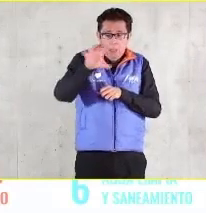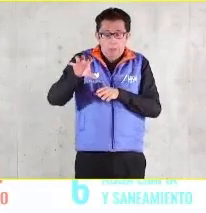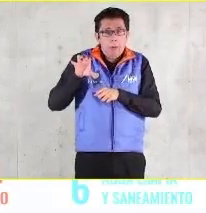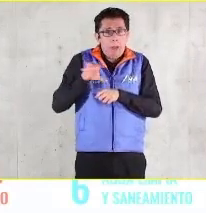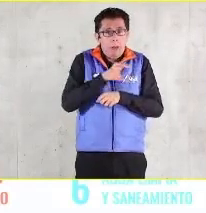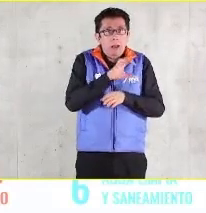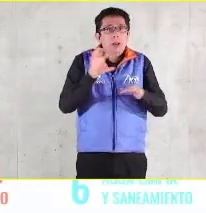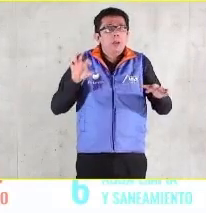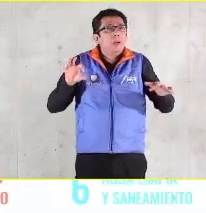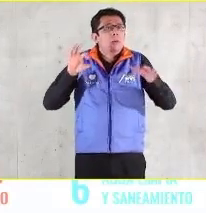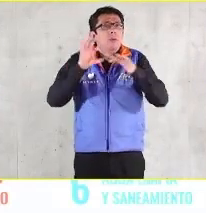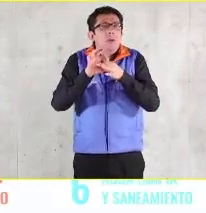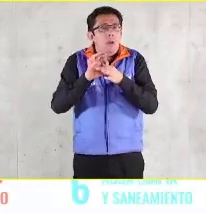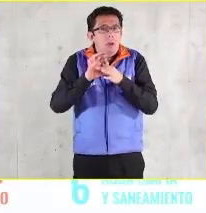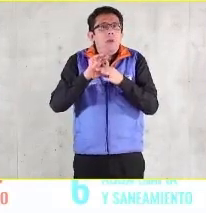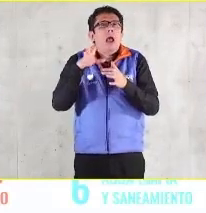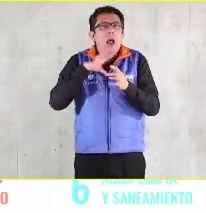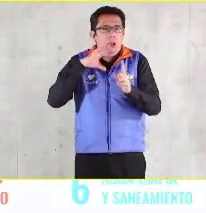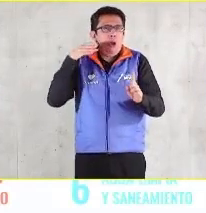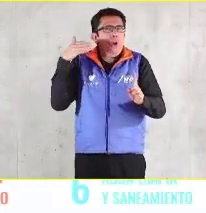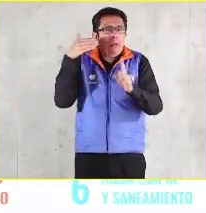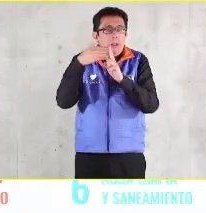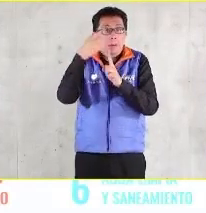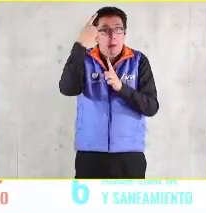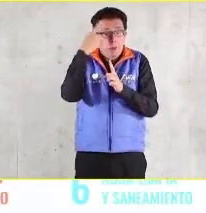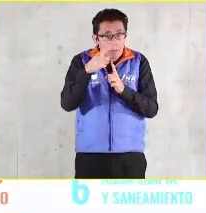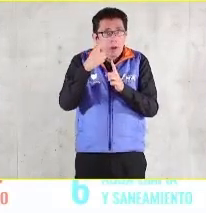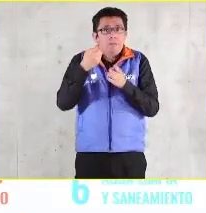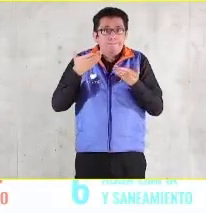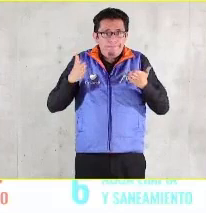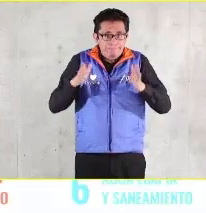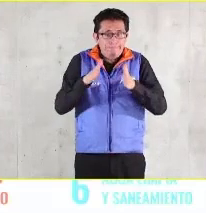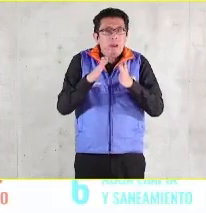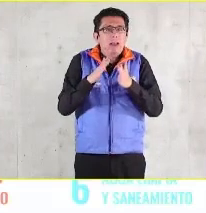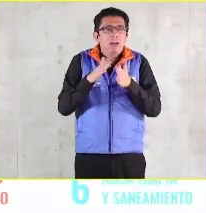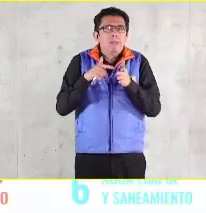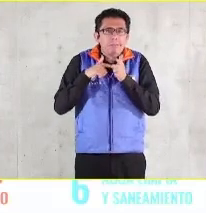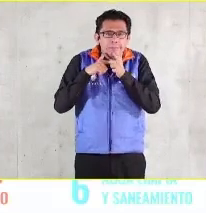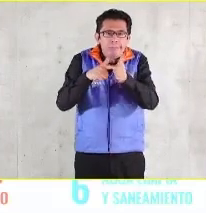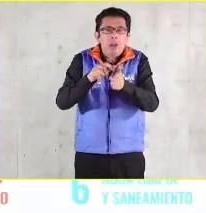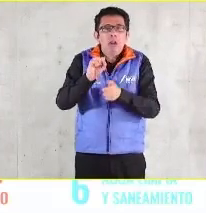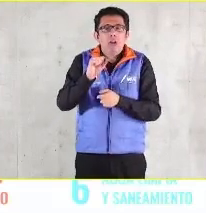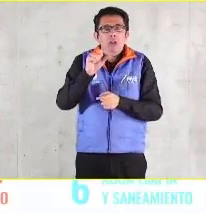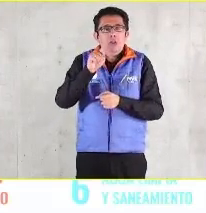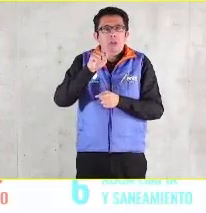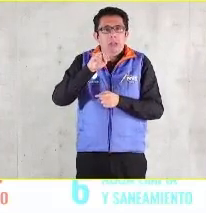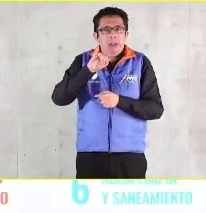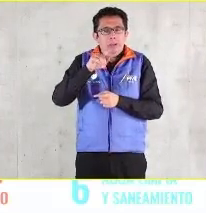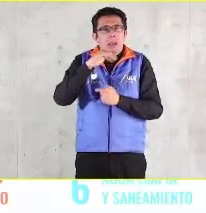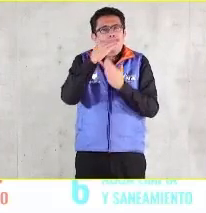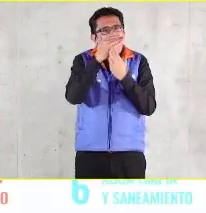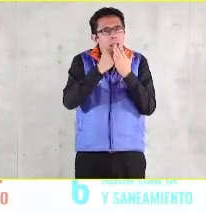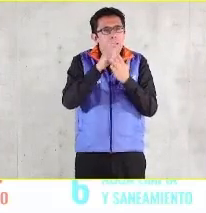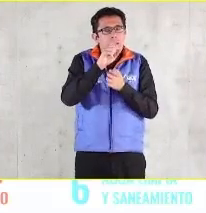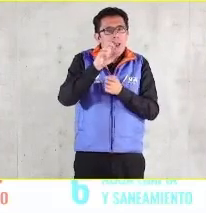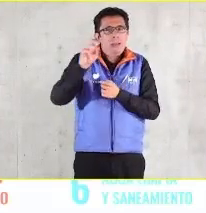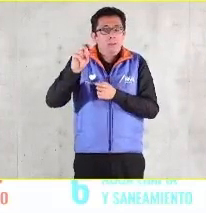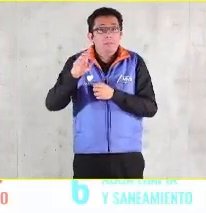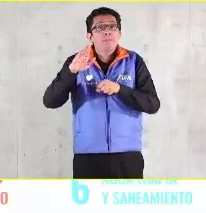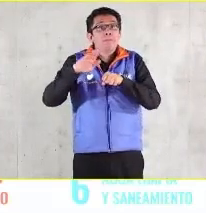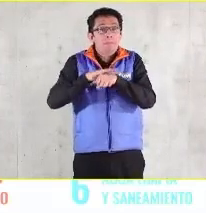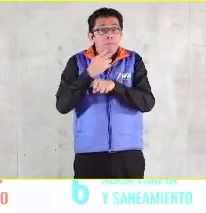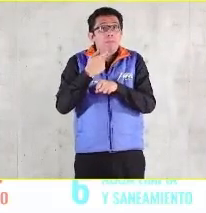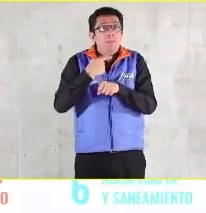con ciertos objetivos del desarrollo sostenible de la Agenda 2030. Entonces, para nosotros era importante dar visibilidad a